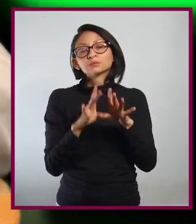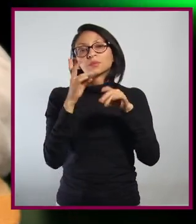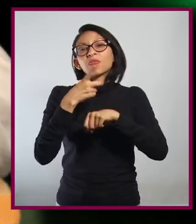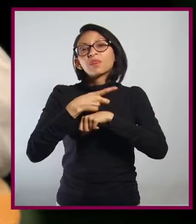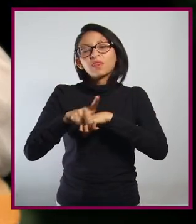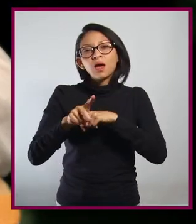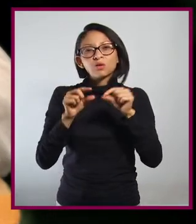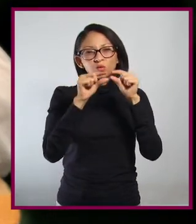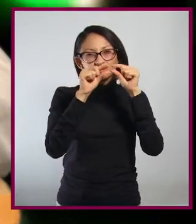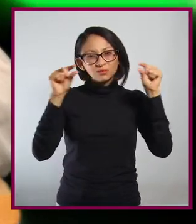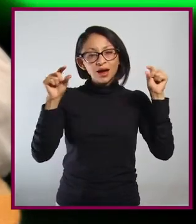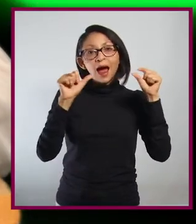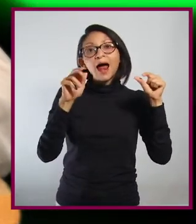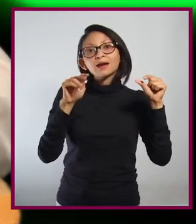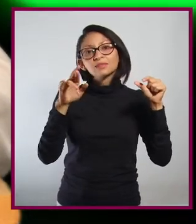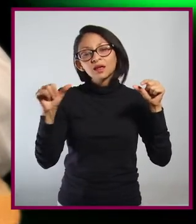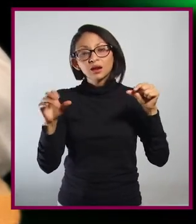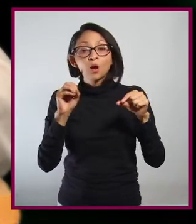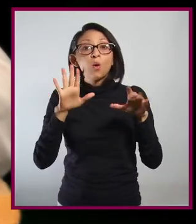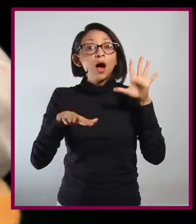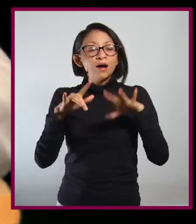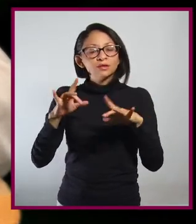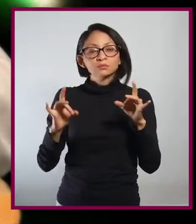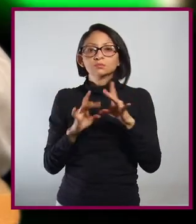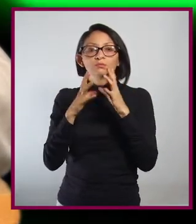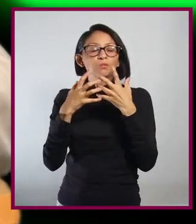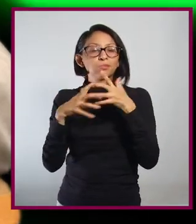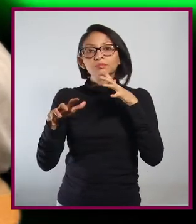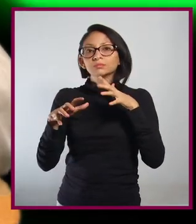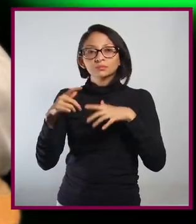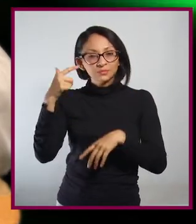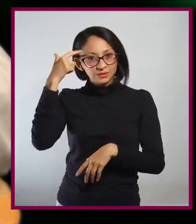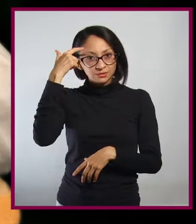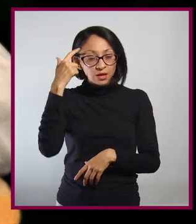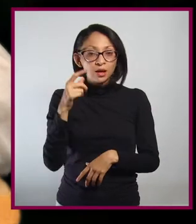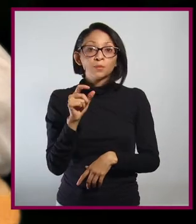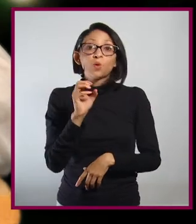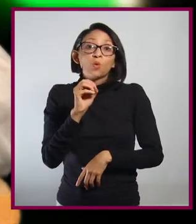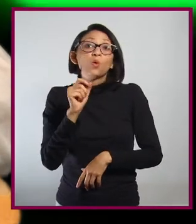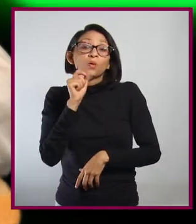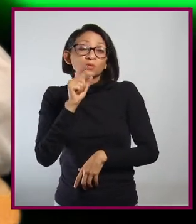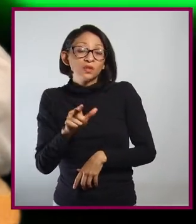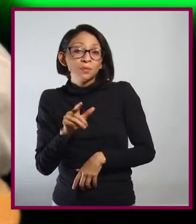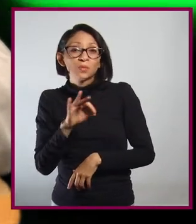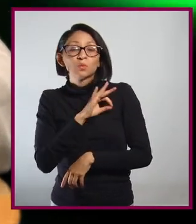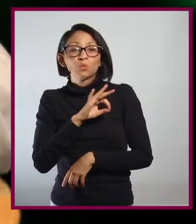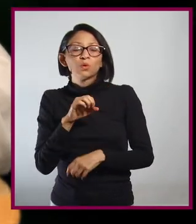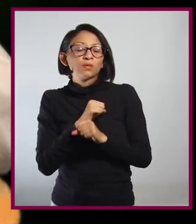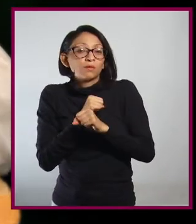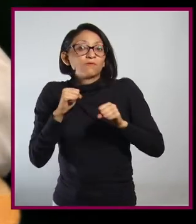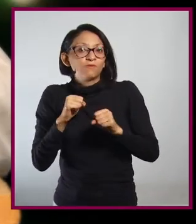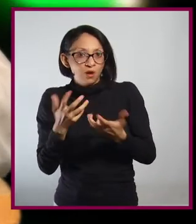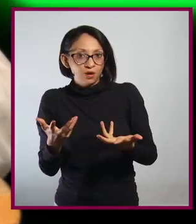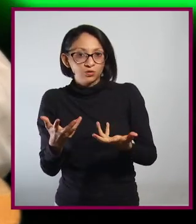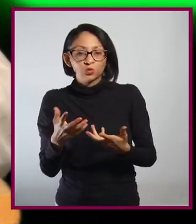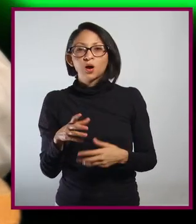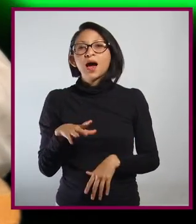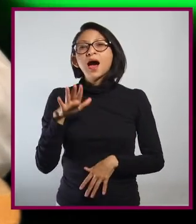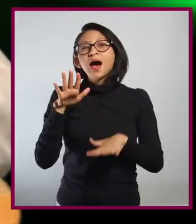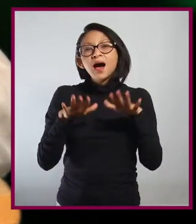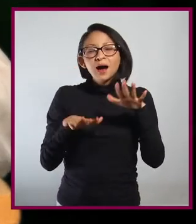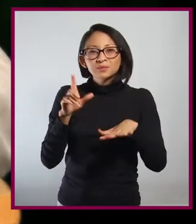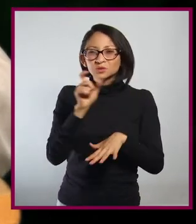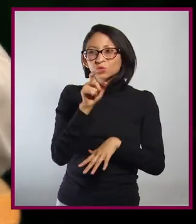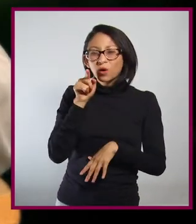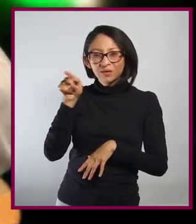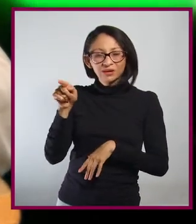las arterias y provocar algún accidente cerebrovascular o un infarto del miocardio, cuando